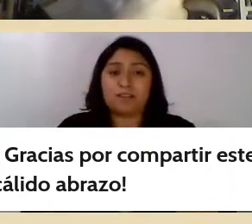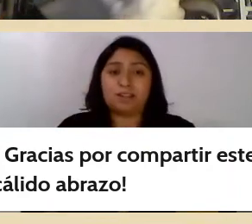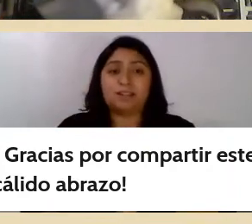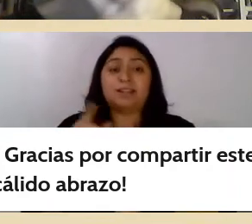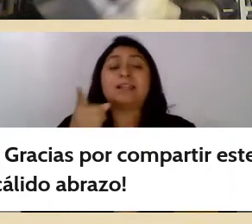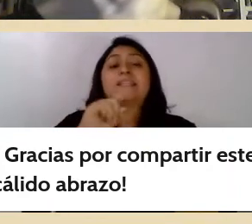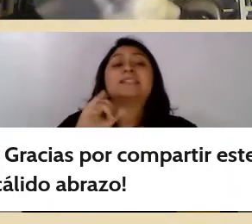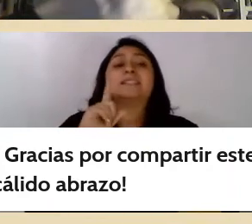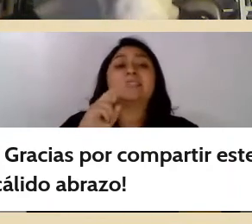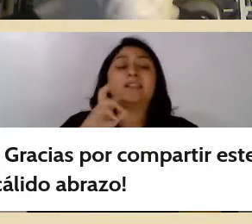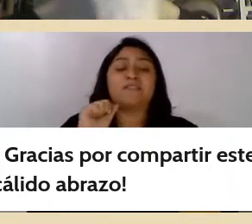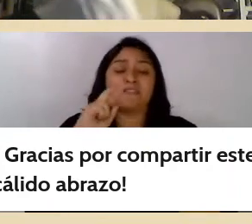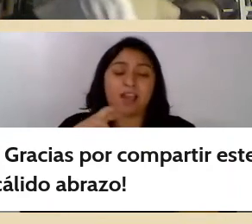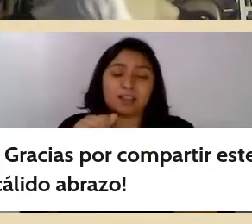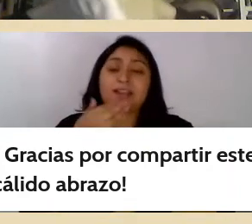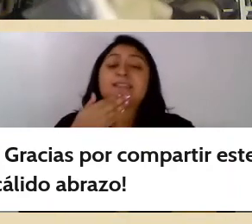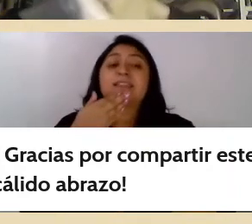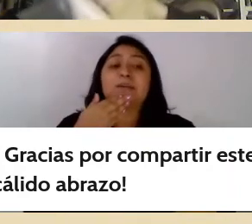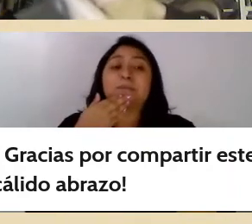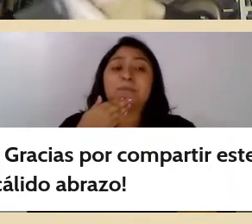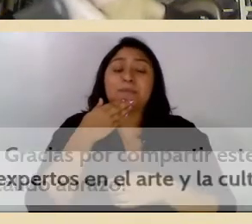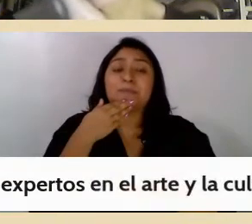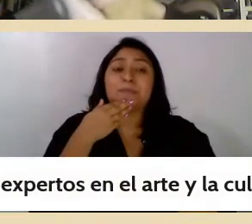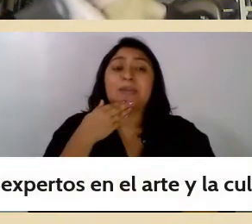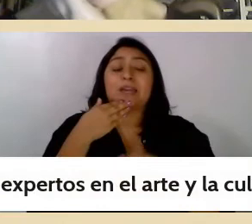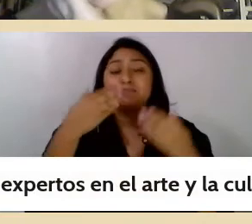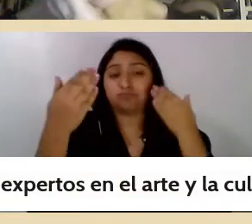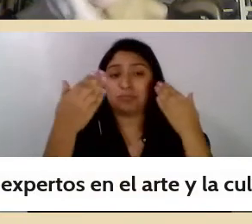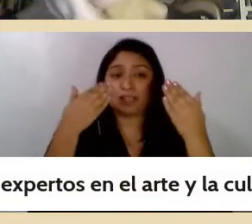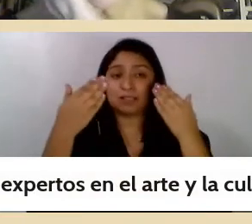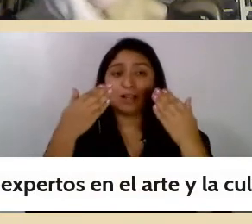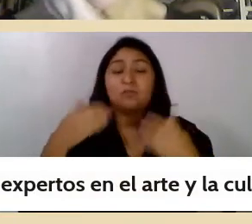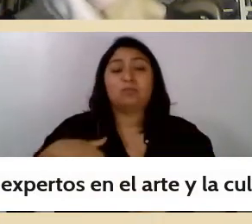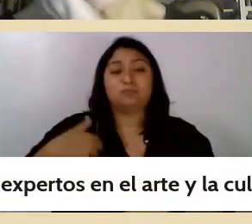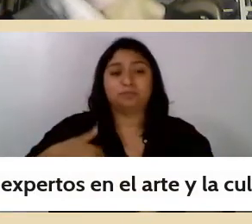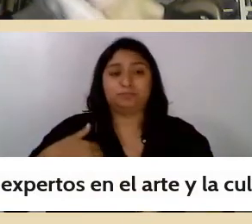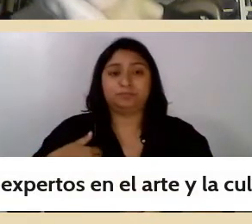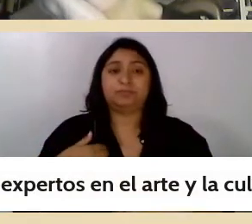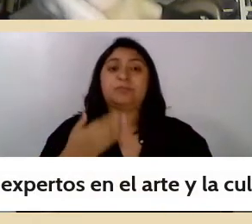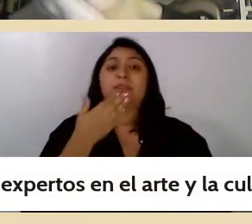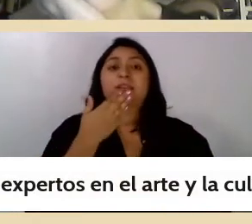SECA Latinoamérica. También tenemos desde